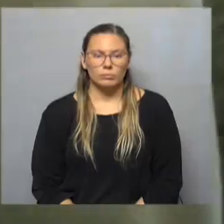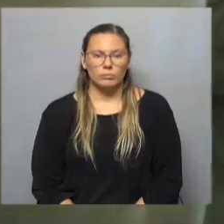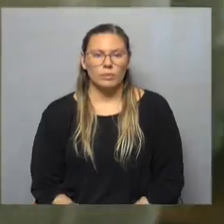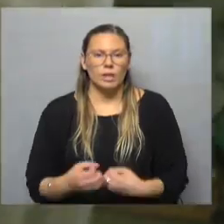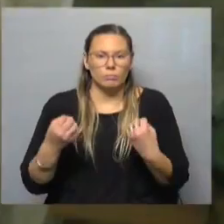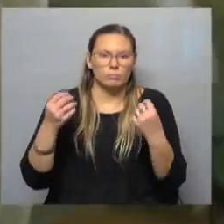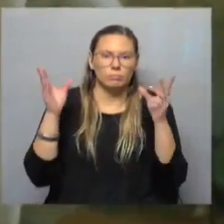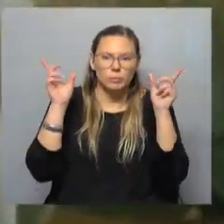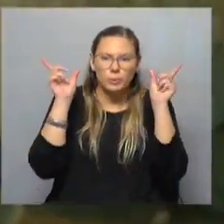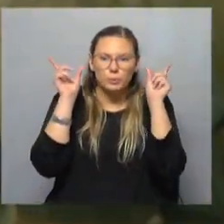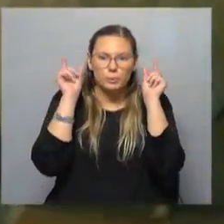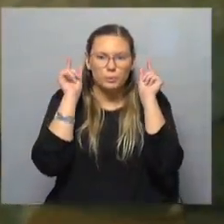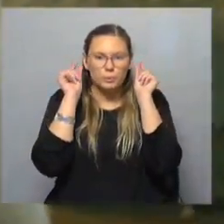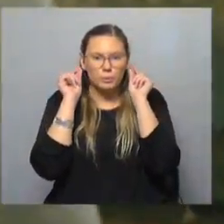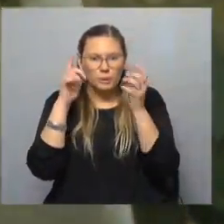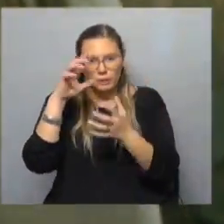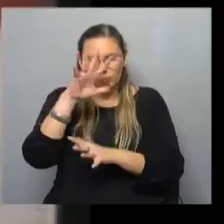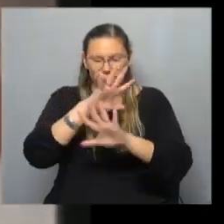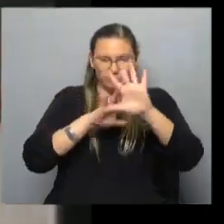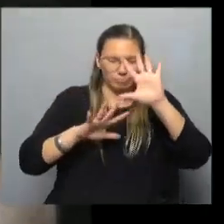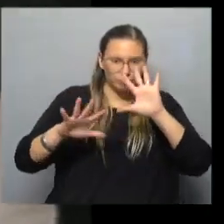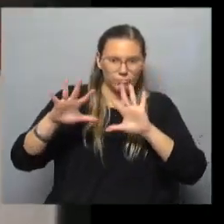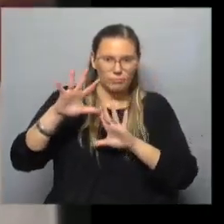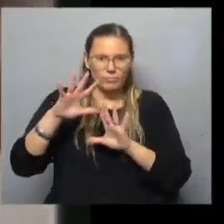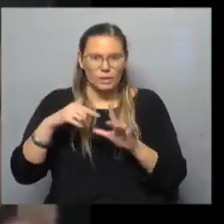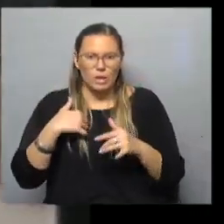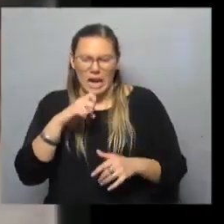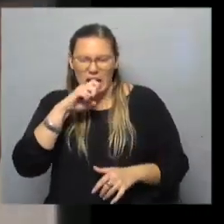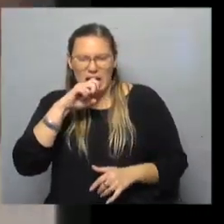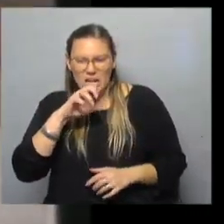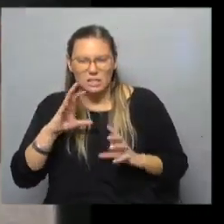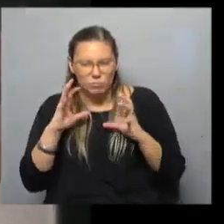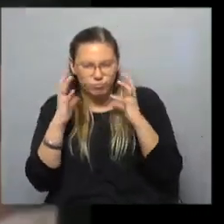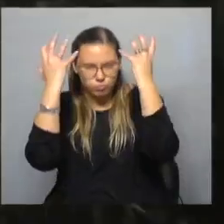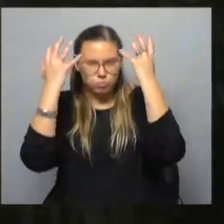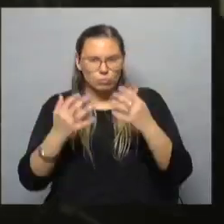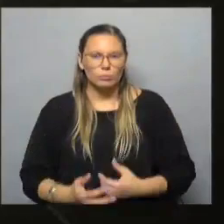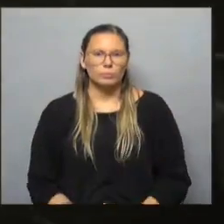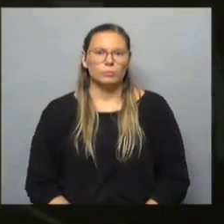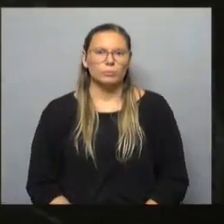Dejar de escuchar fue confuso para mí. Tenía mucho enojo, mucha ira. Soy una persona que tiene